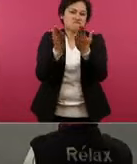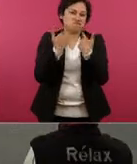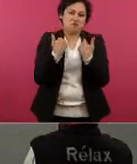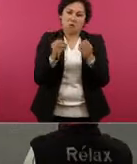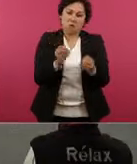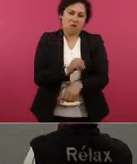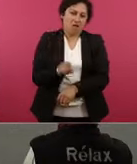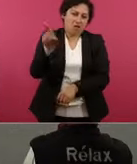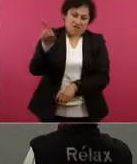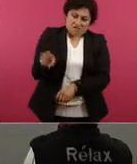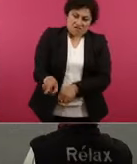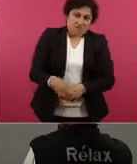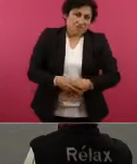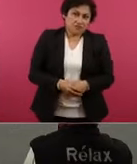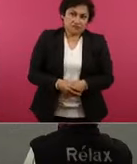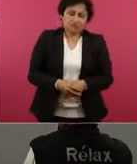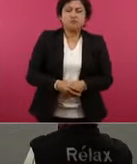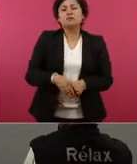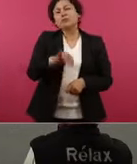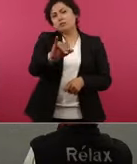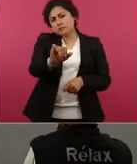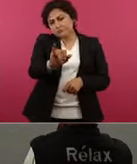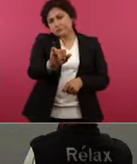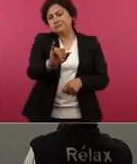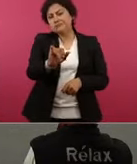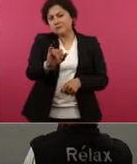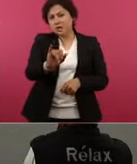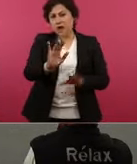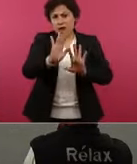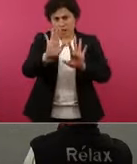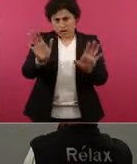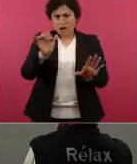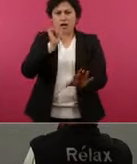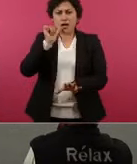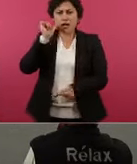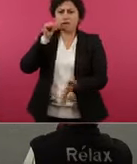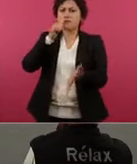Sí, se va a presentar. No, ya se presentó ayer.